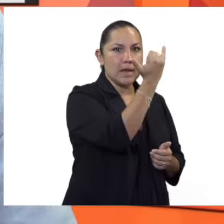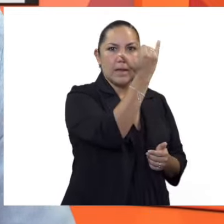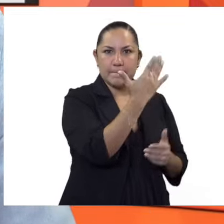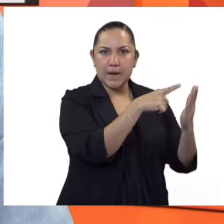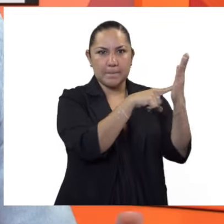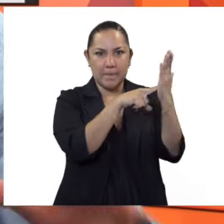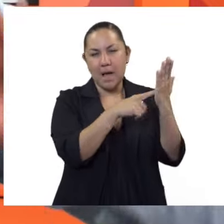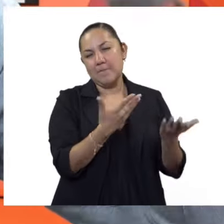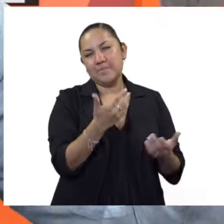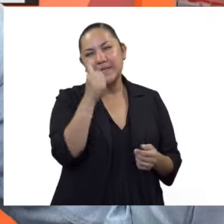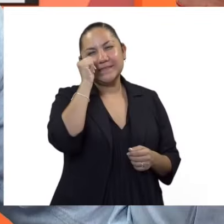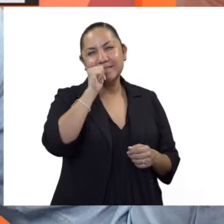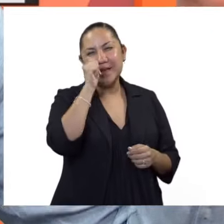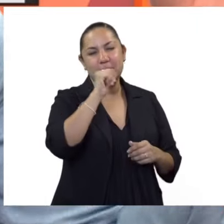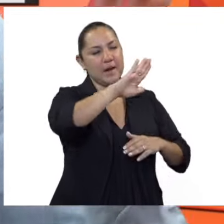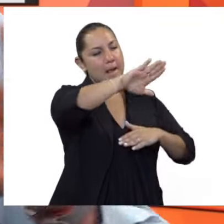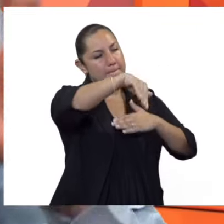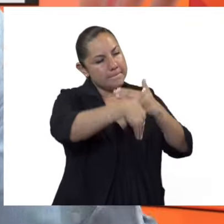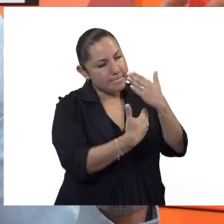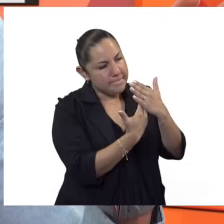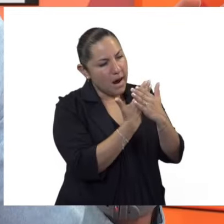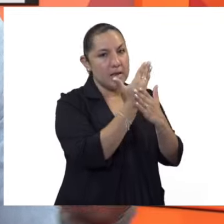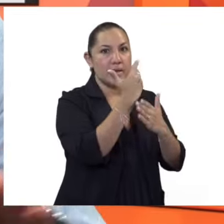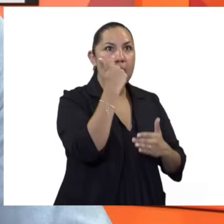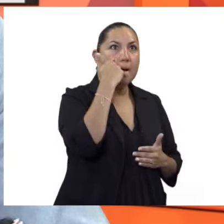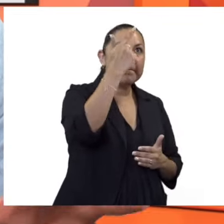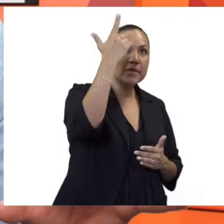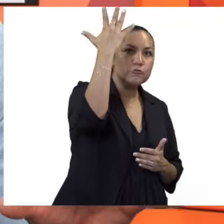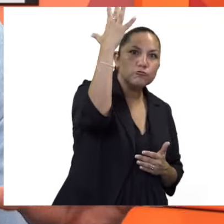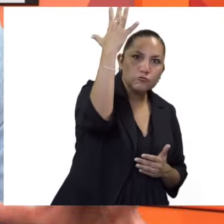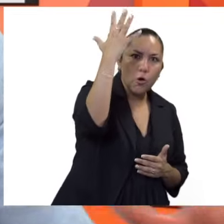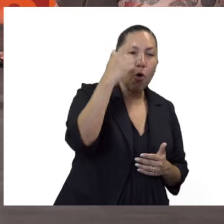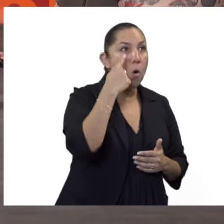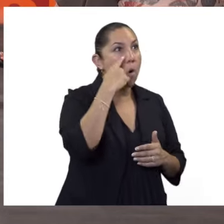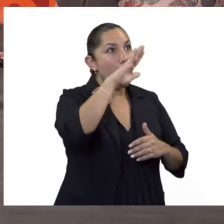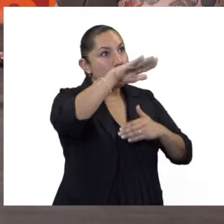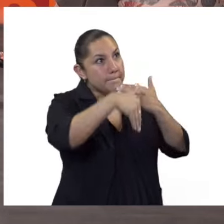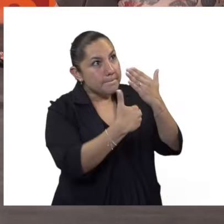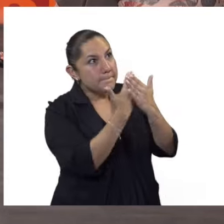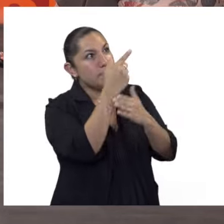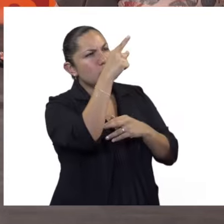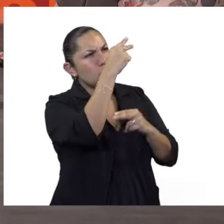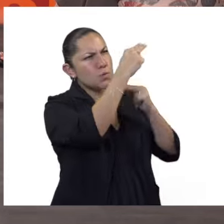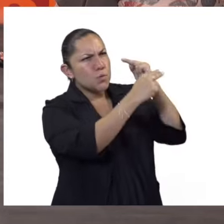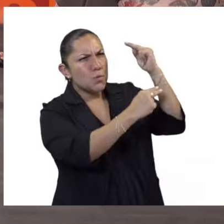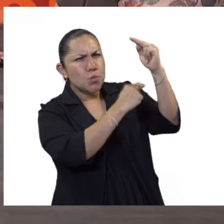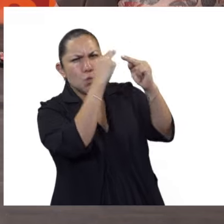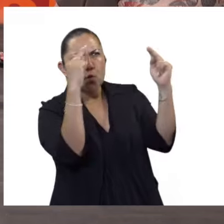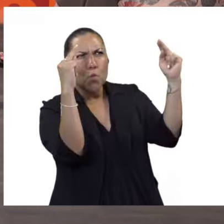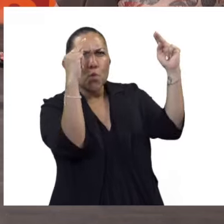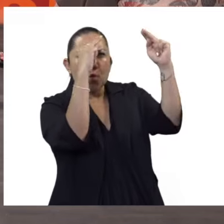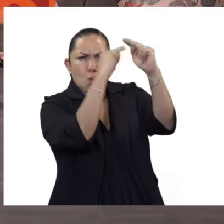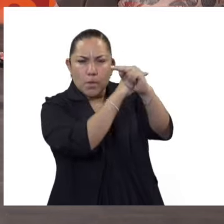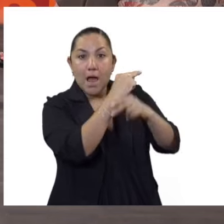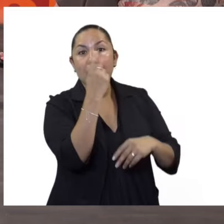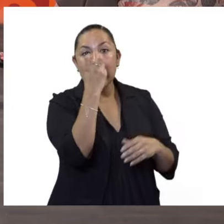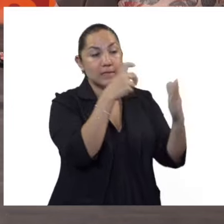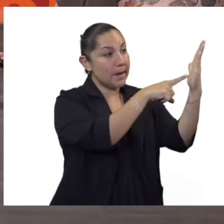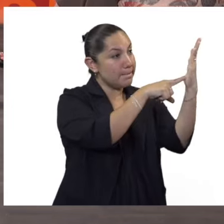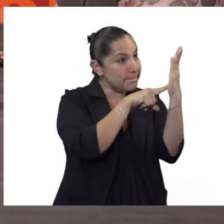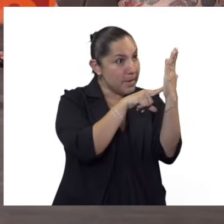aman un día y se veía el cielo medio nublado o solado Ah pues ahí está la imagen eso es el sol